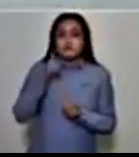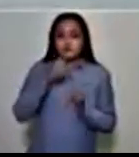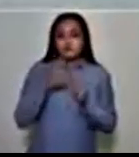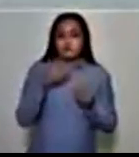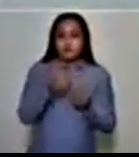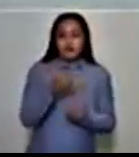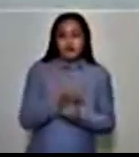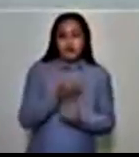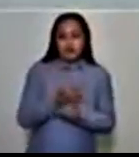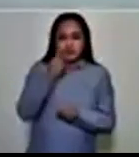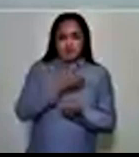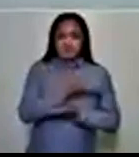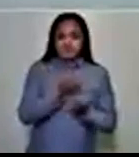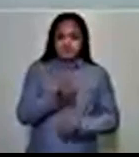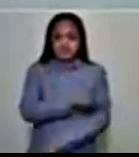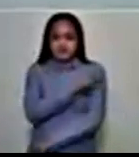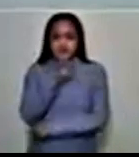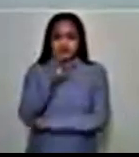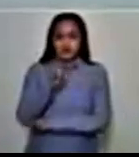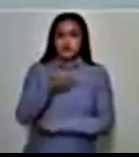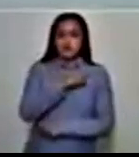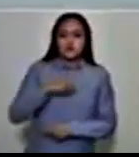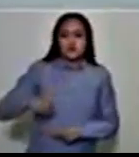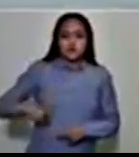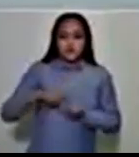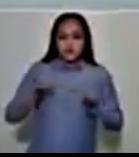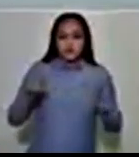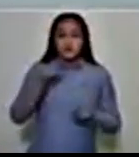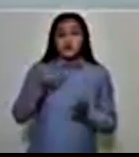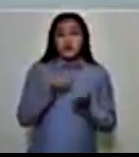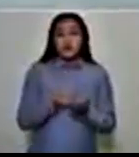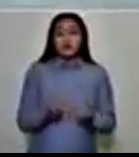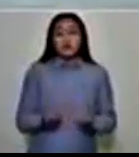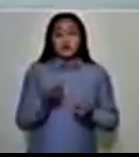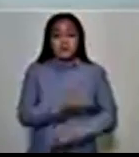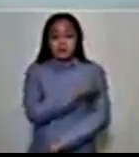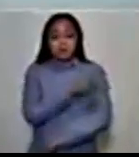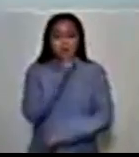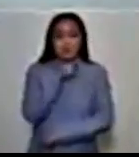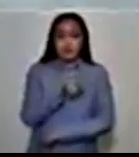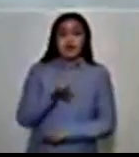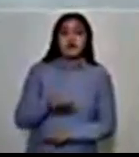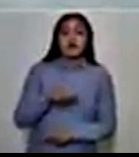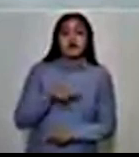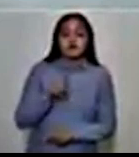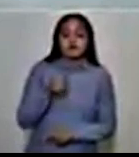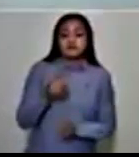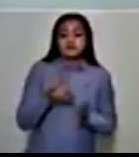tenemos activa en los 49 municipios y los 88 puntos de vacunación, aplicamos